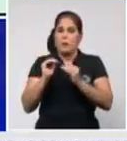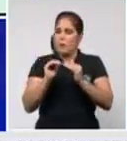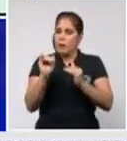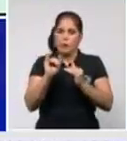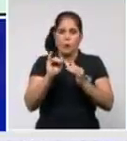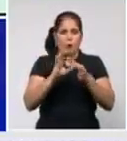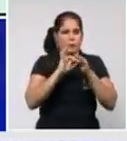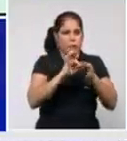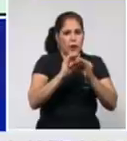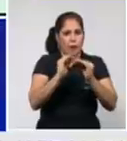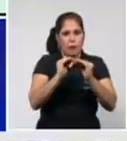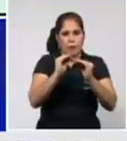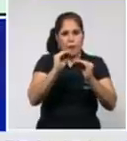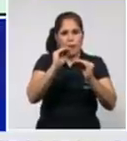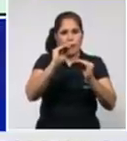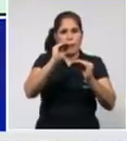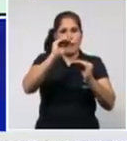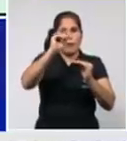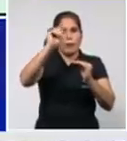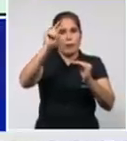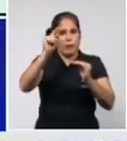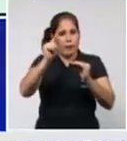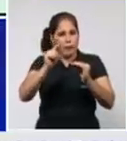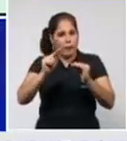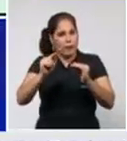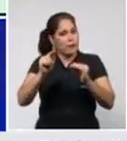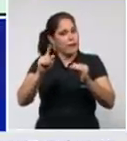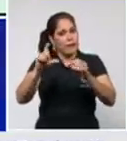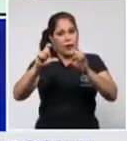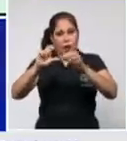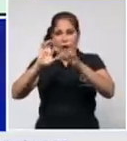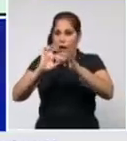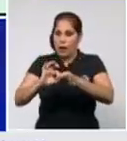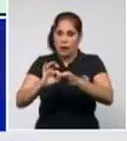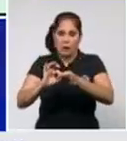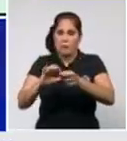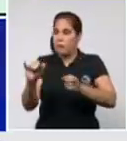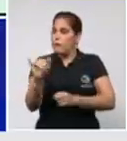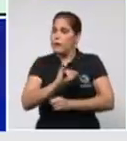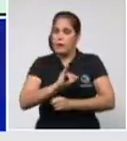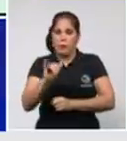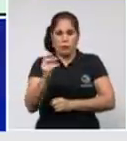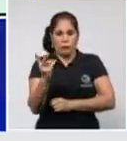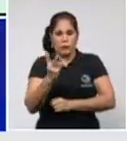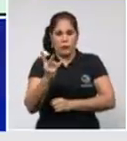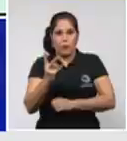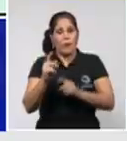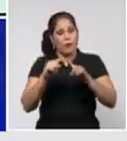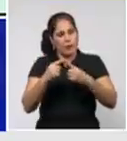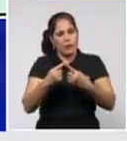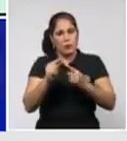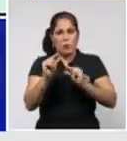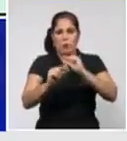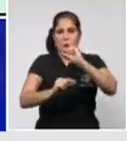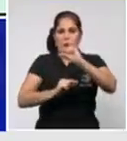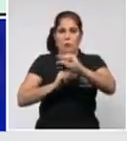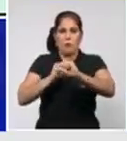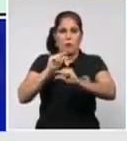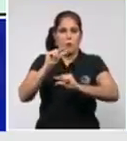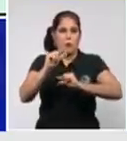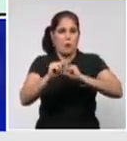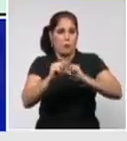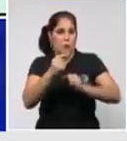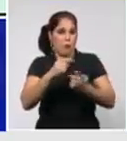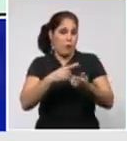de los graves también, los críticos también, y Eso ha ido teniendo ya en los